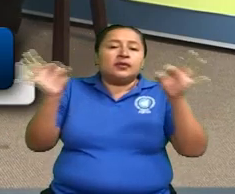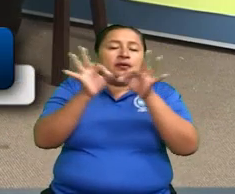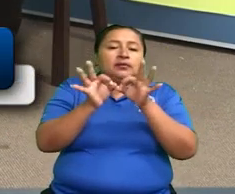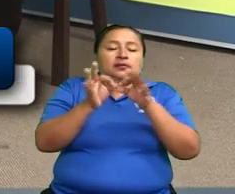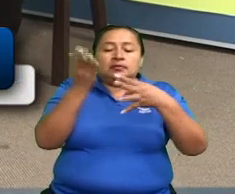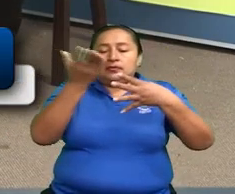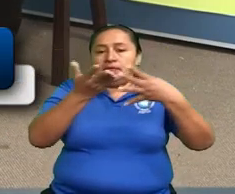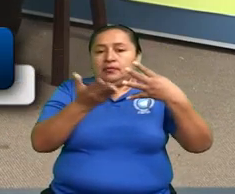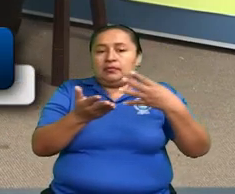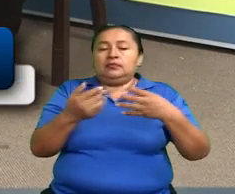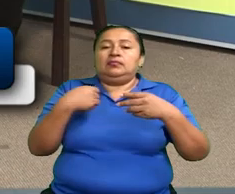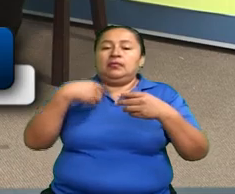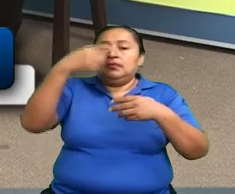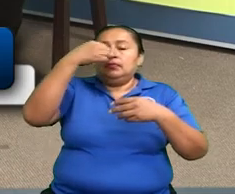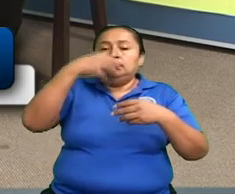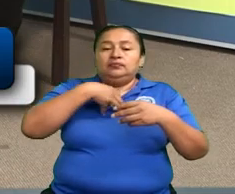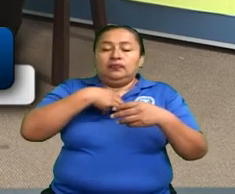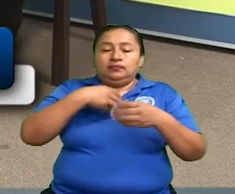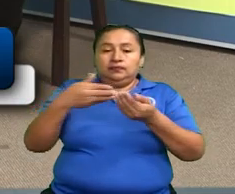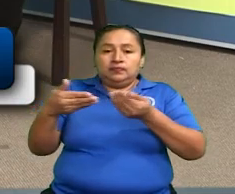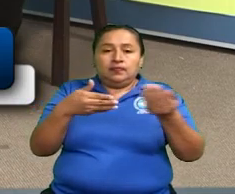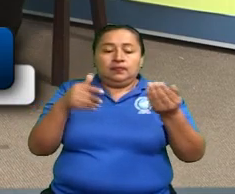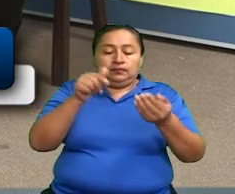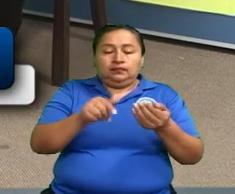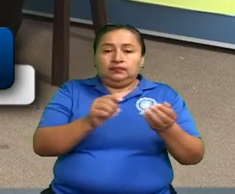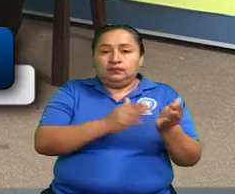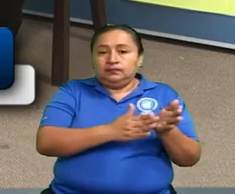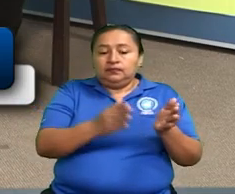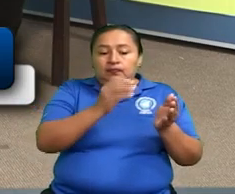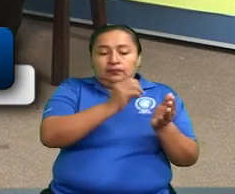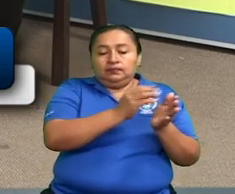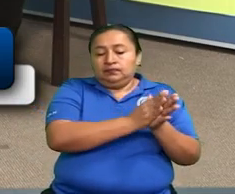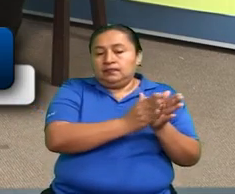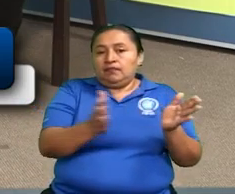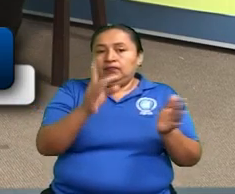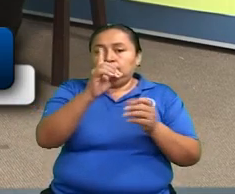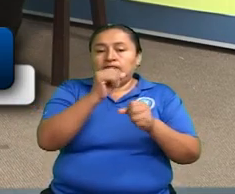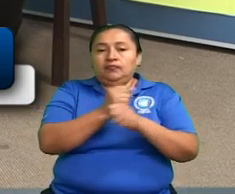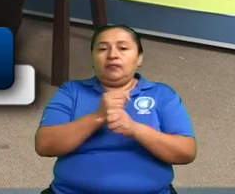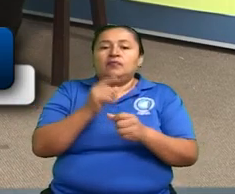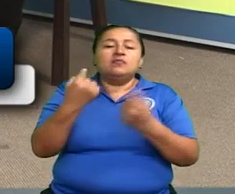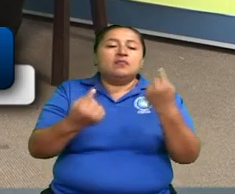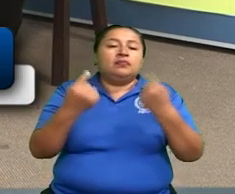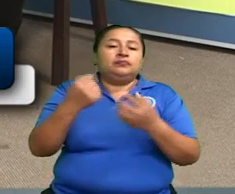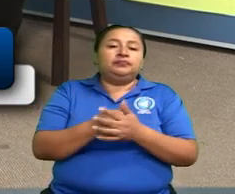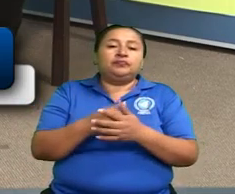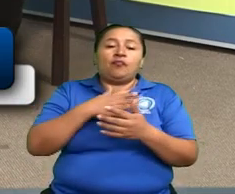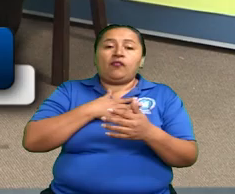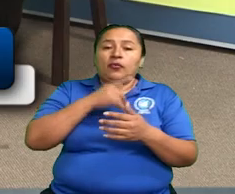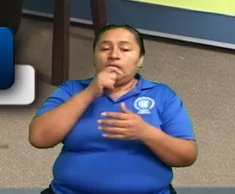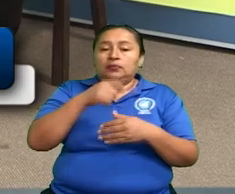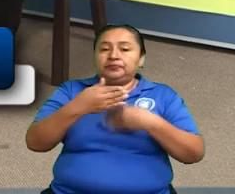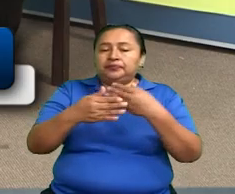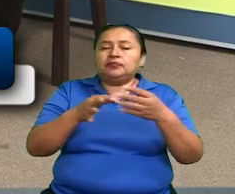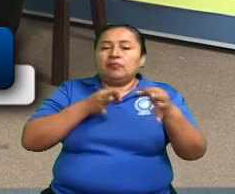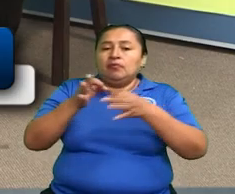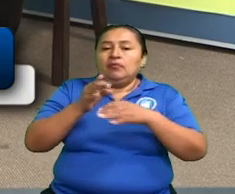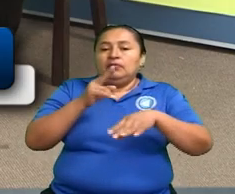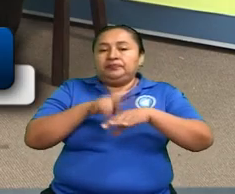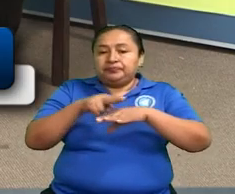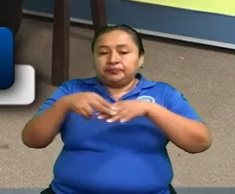de vacunación, valga la redundancia, en un niño de 0 a 1 año? Me gustaría que